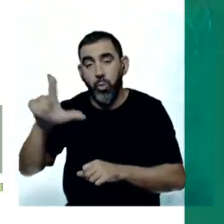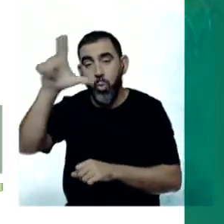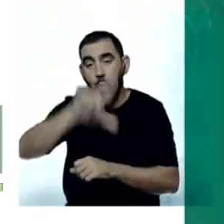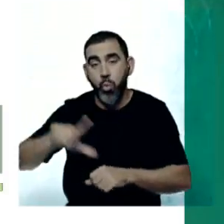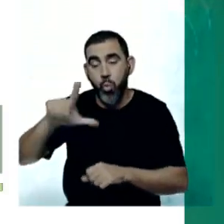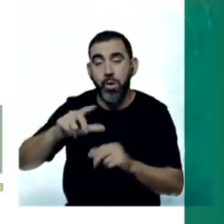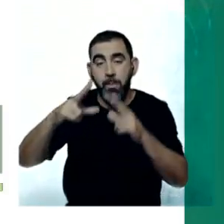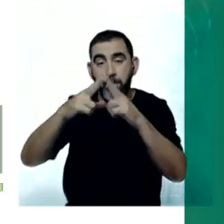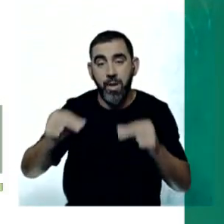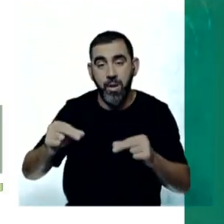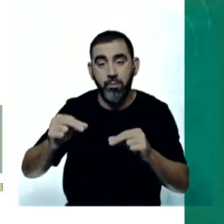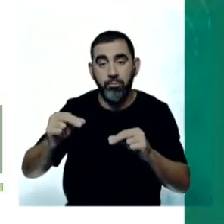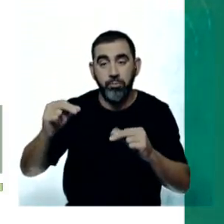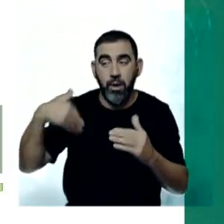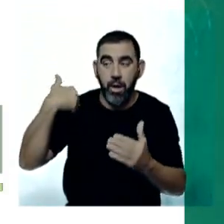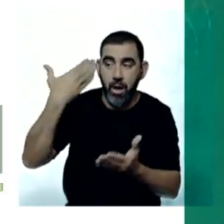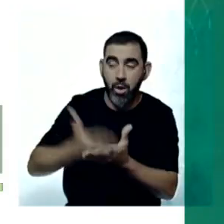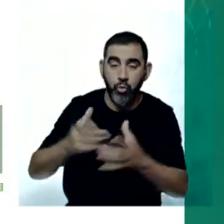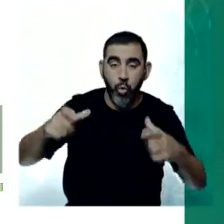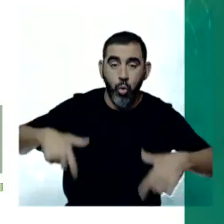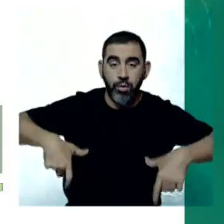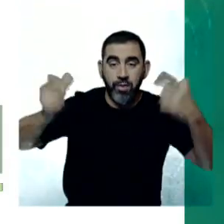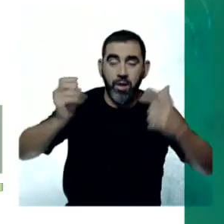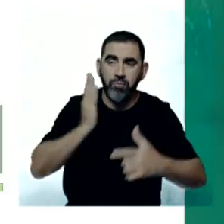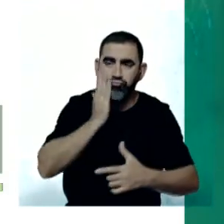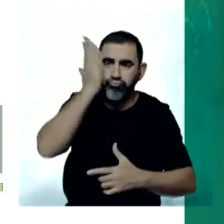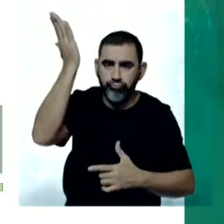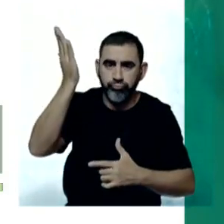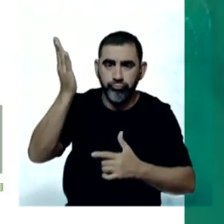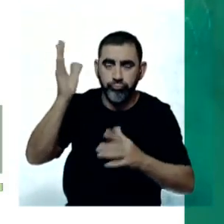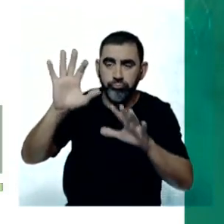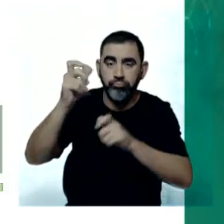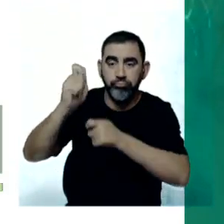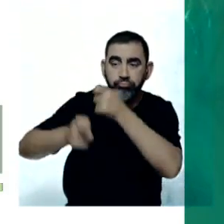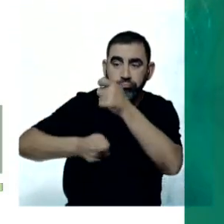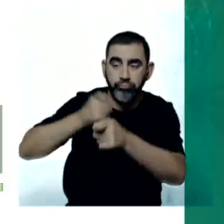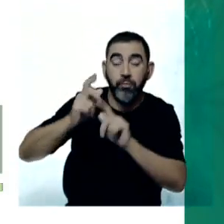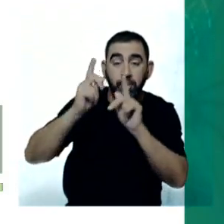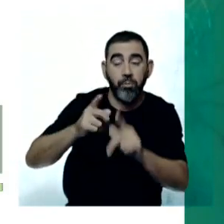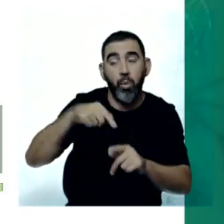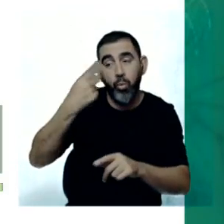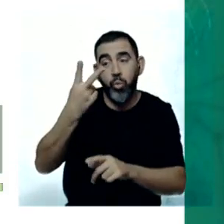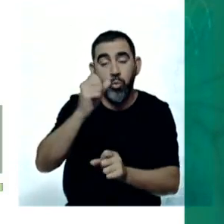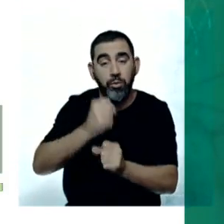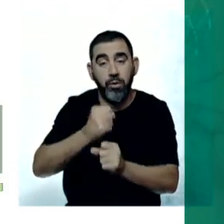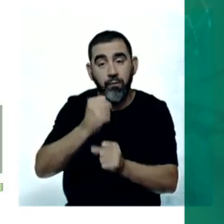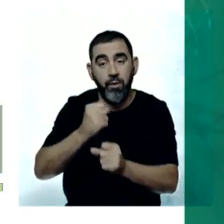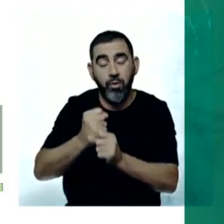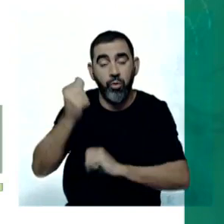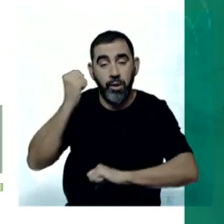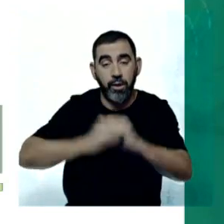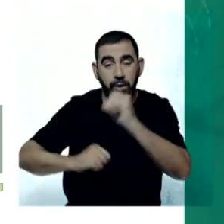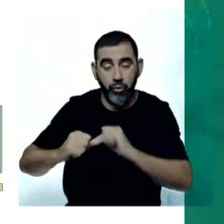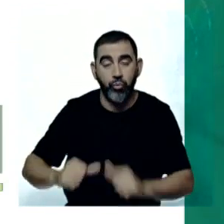en El Pinara, tras el colapso de un tanque de OCE en desuso que se estaba demoliendo y en donde también otros 2 trabajadores